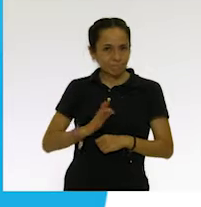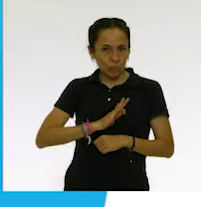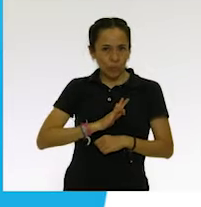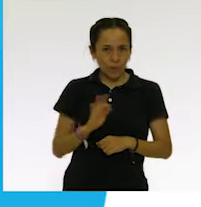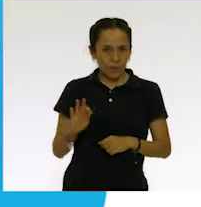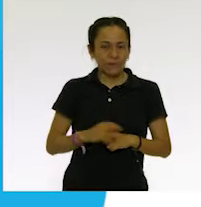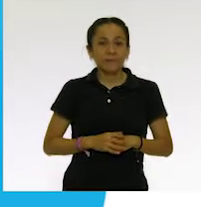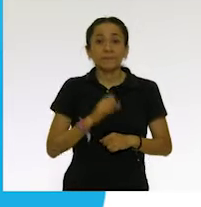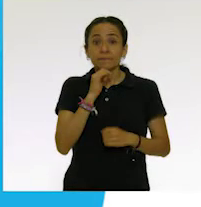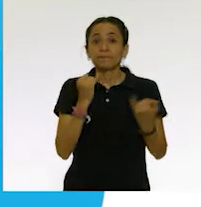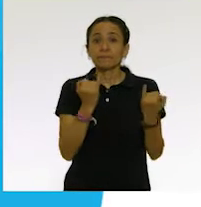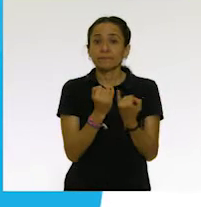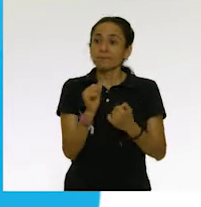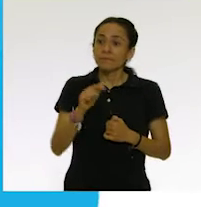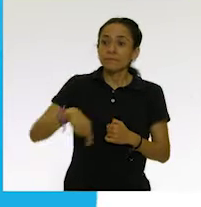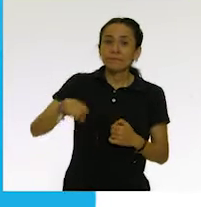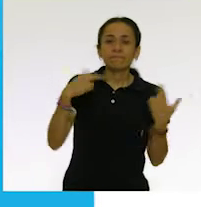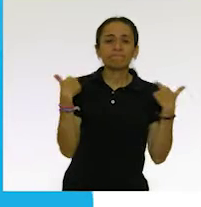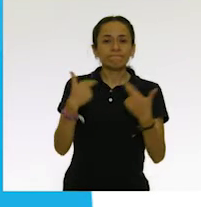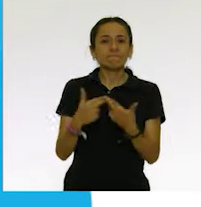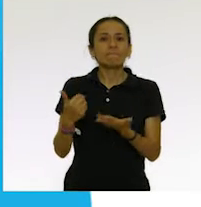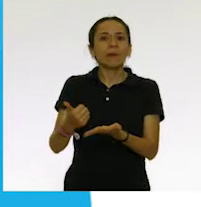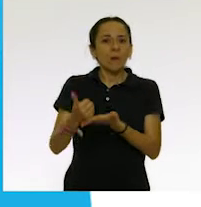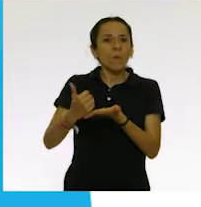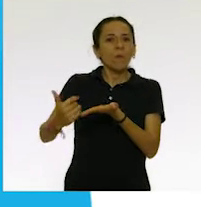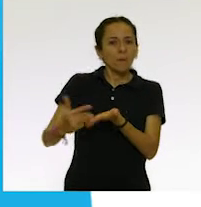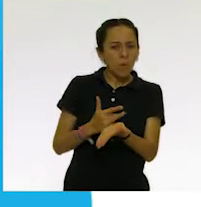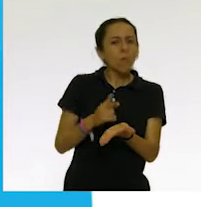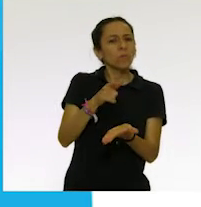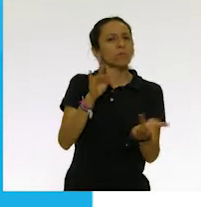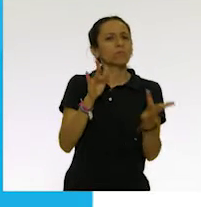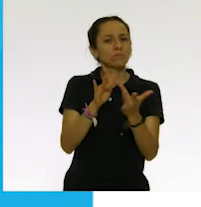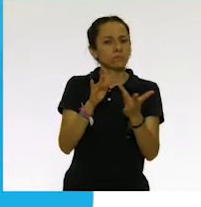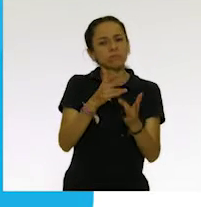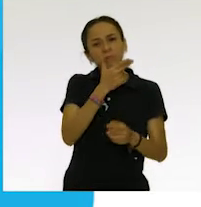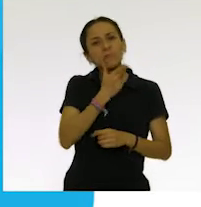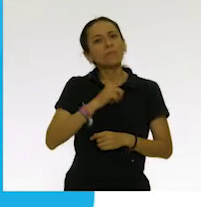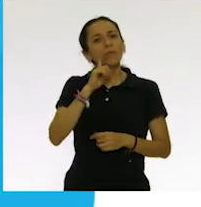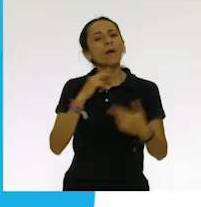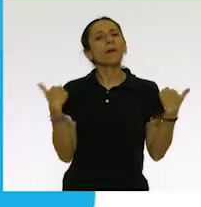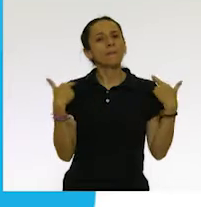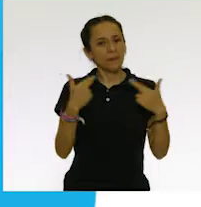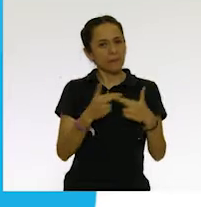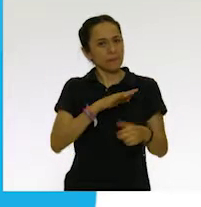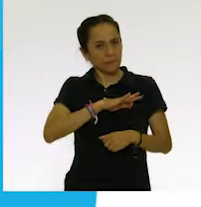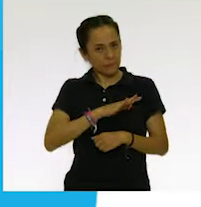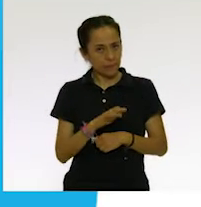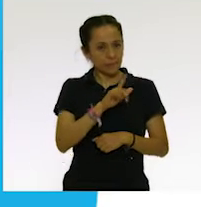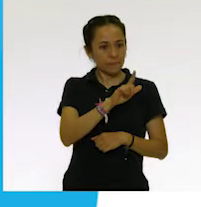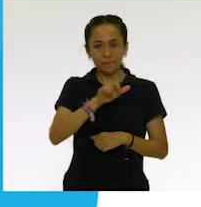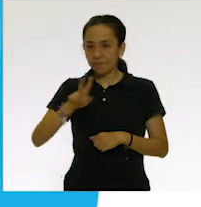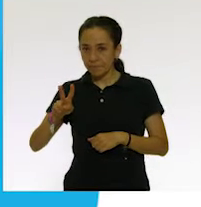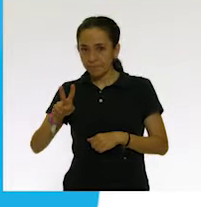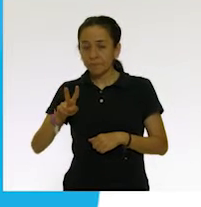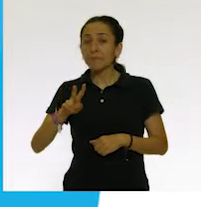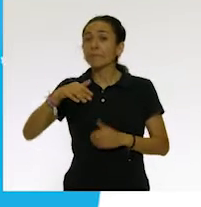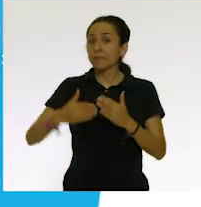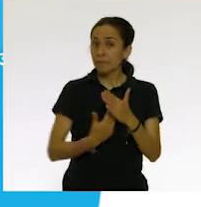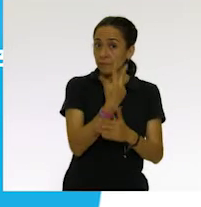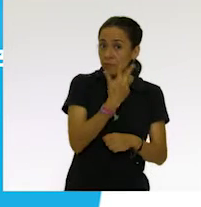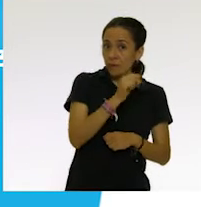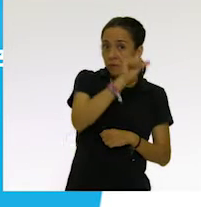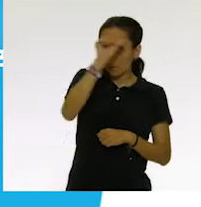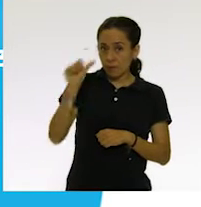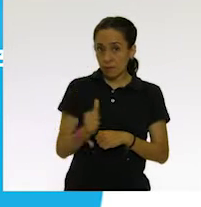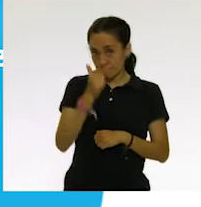Para solicitar apoyo pedagógico, comunícate con maestras y maestros de lunes a viernes de 8 a 20